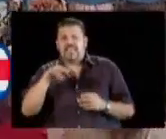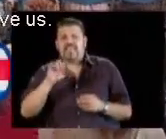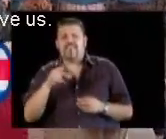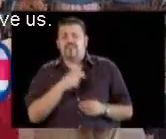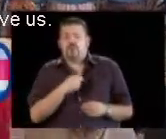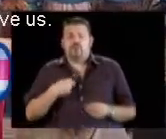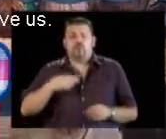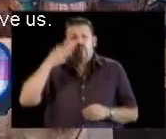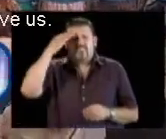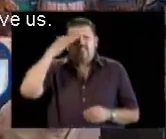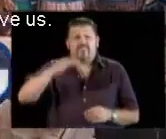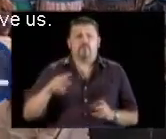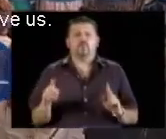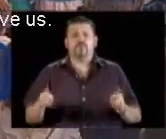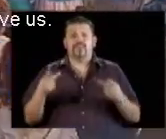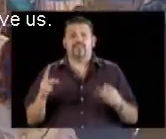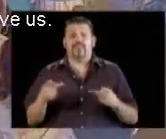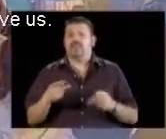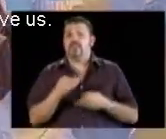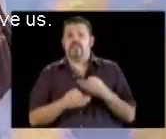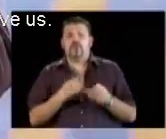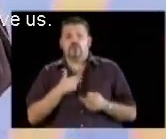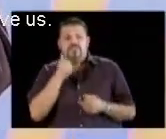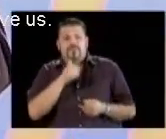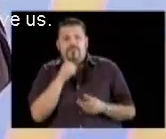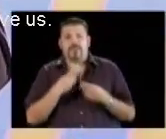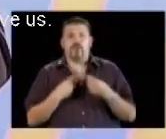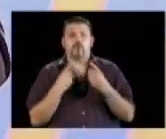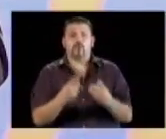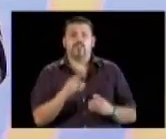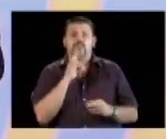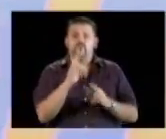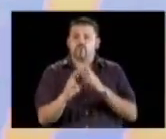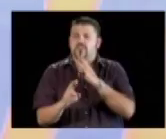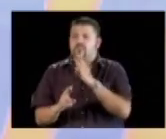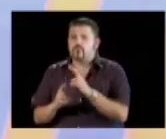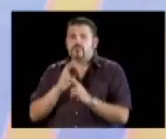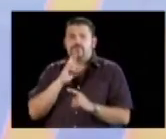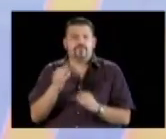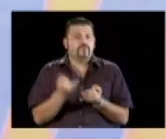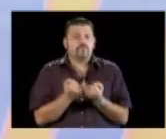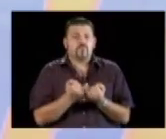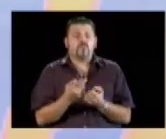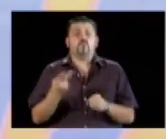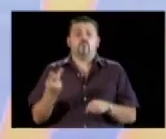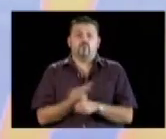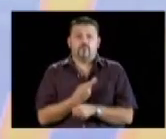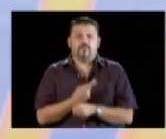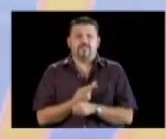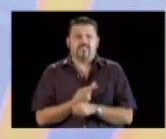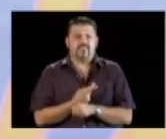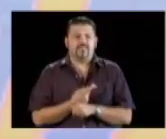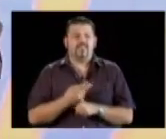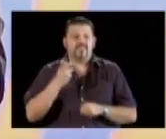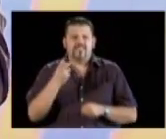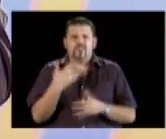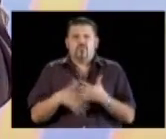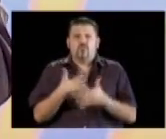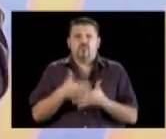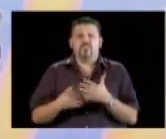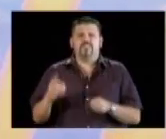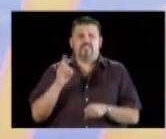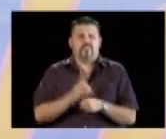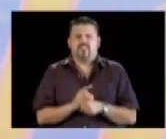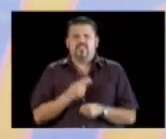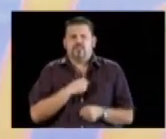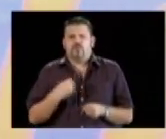vender, necesitamos platicar con la emoción que nos da el resultado del producto. Como nos va pasando todos los días, Angélica se cayó hace 15 días y no lo hicimos a